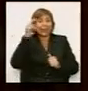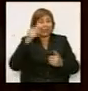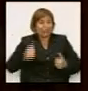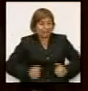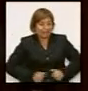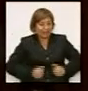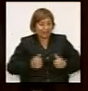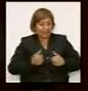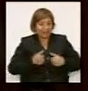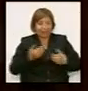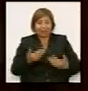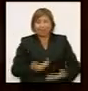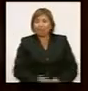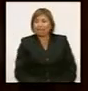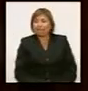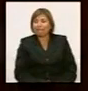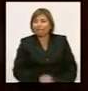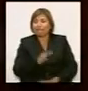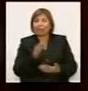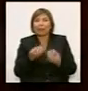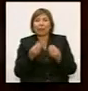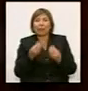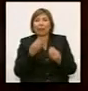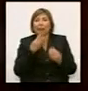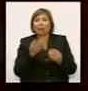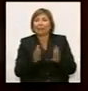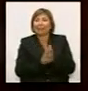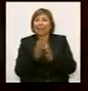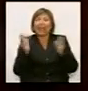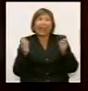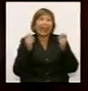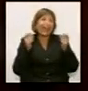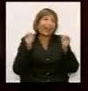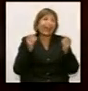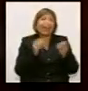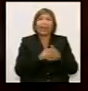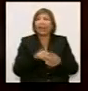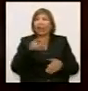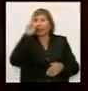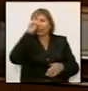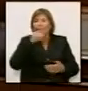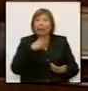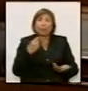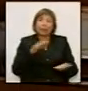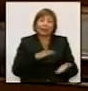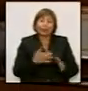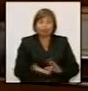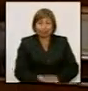vigente y cómo exaltaban al inca muerto.